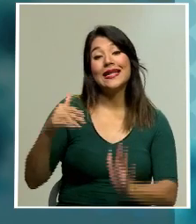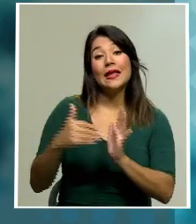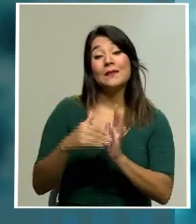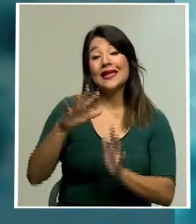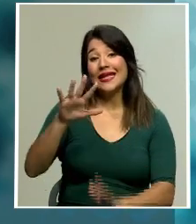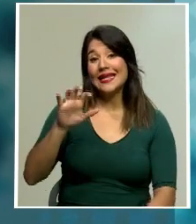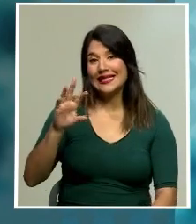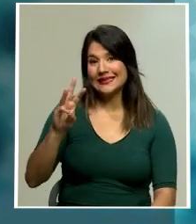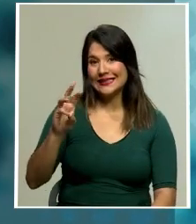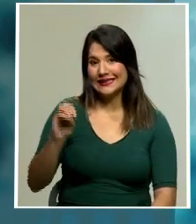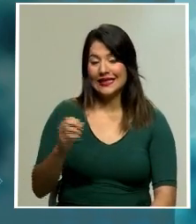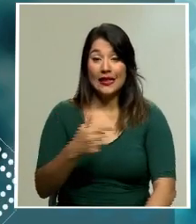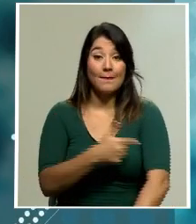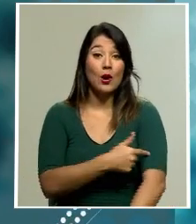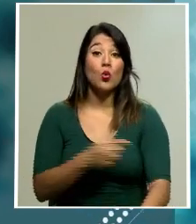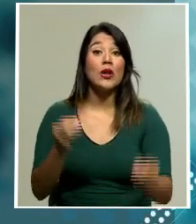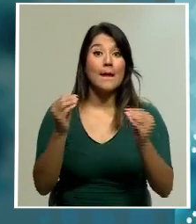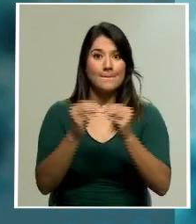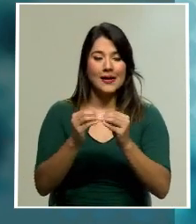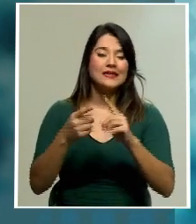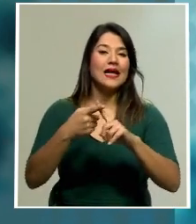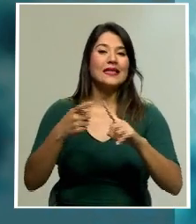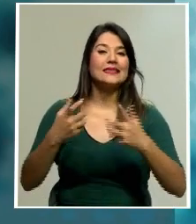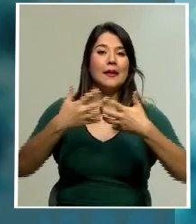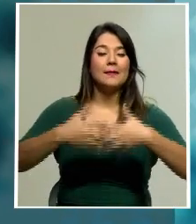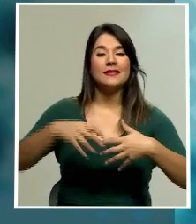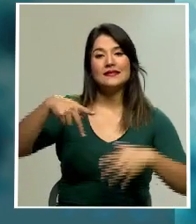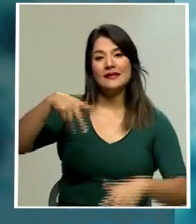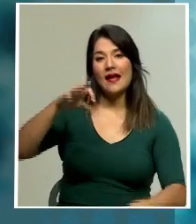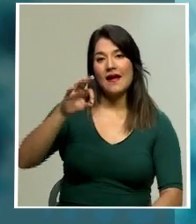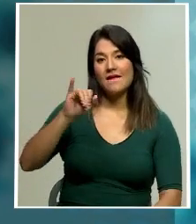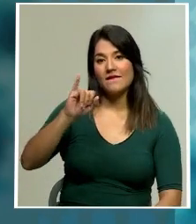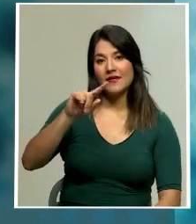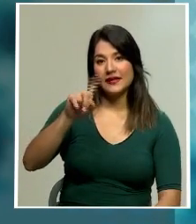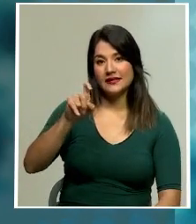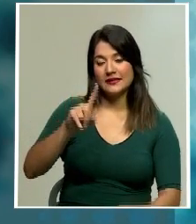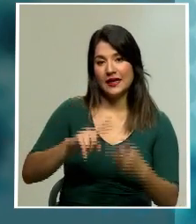283.560 dosis de Pfizer y AstraZeneca.